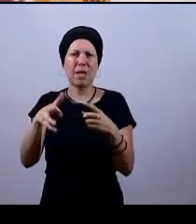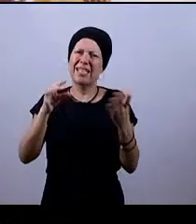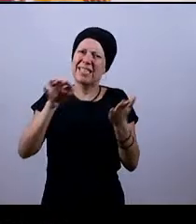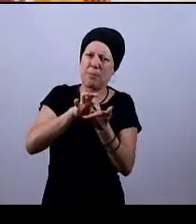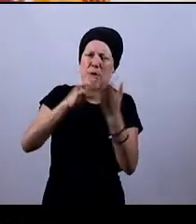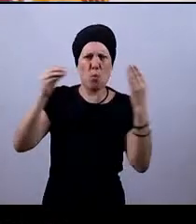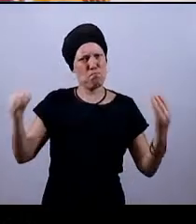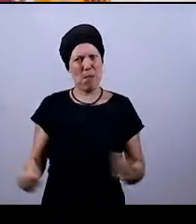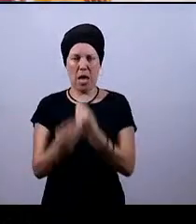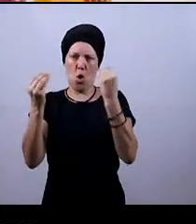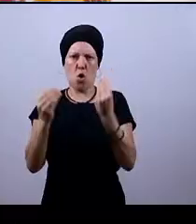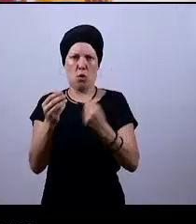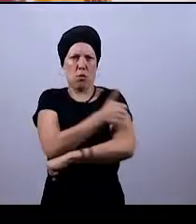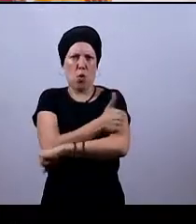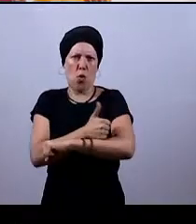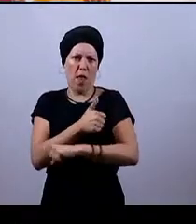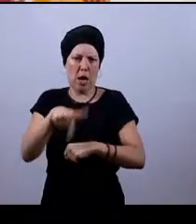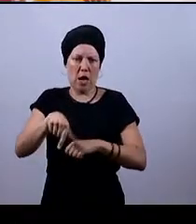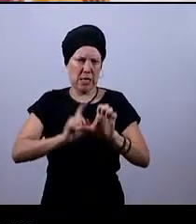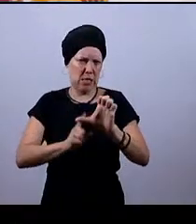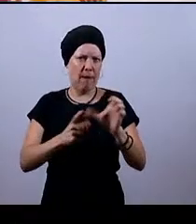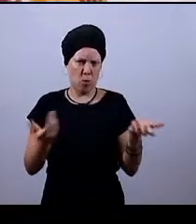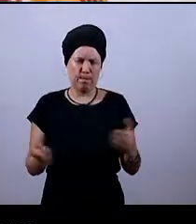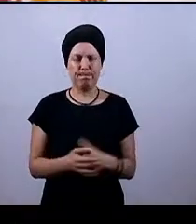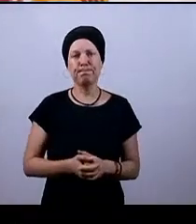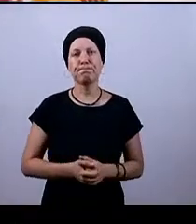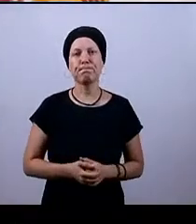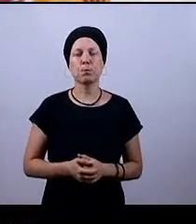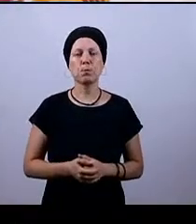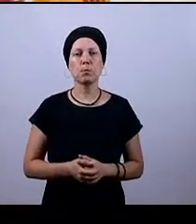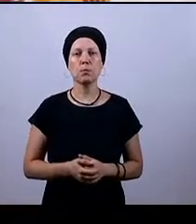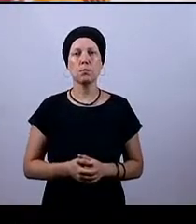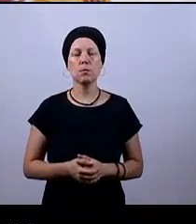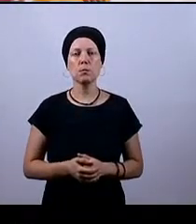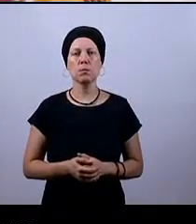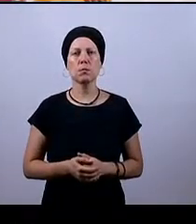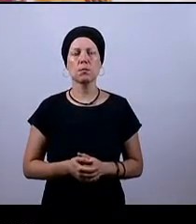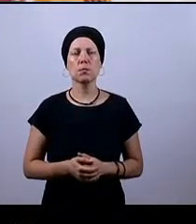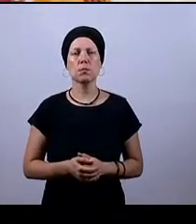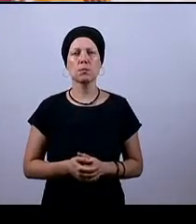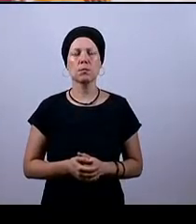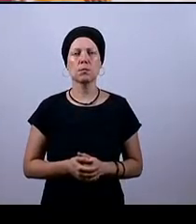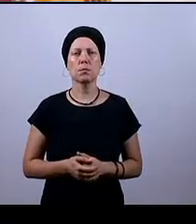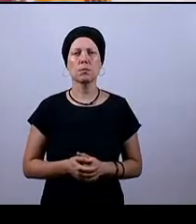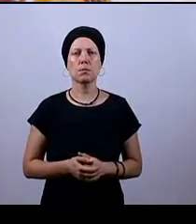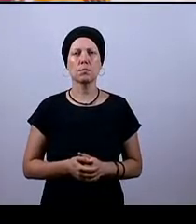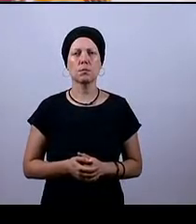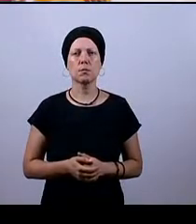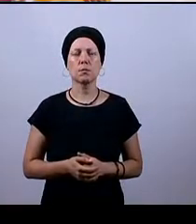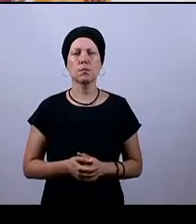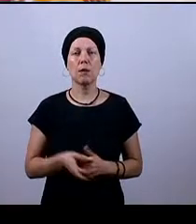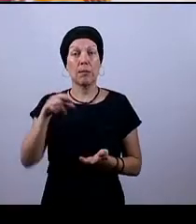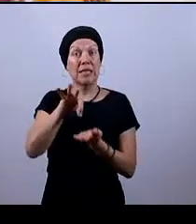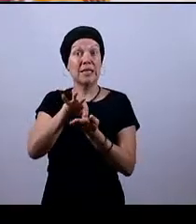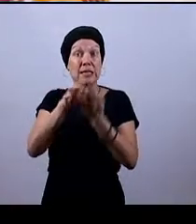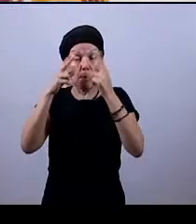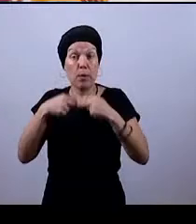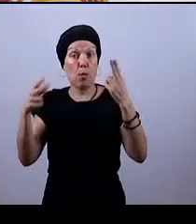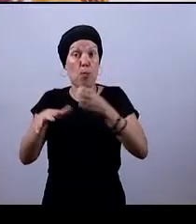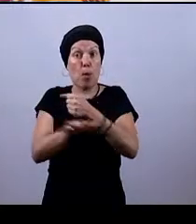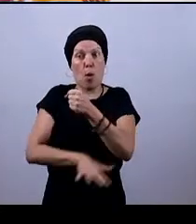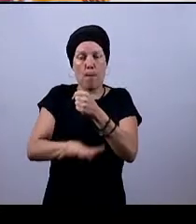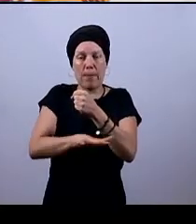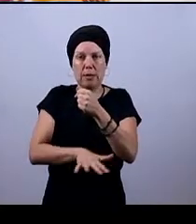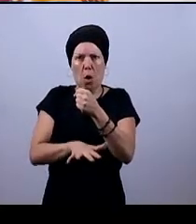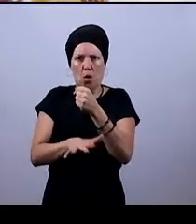servicios los ciudadanos extremeños. Sin perder de vista el cuidado de los servicios públicos básicos,